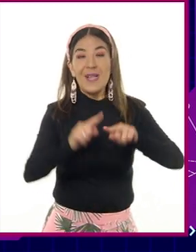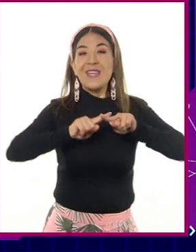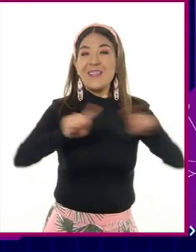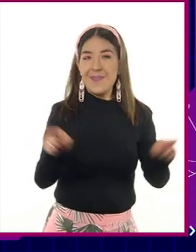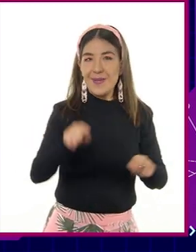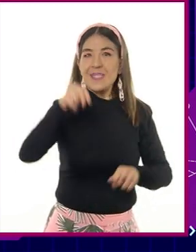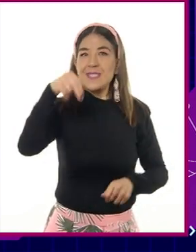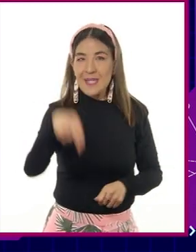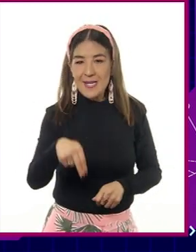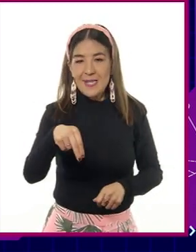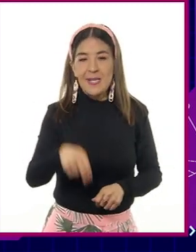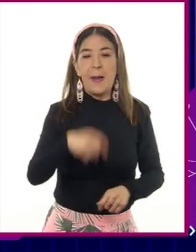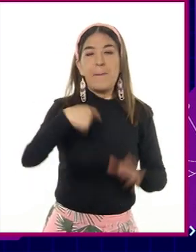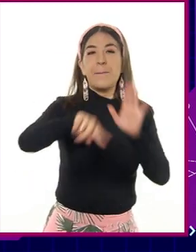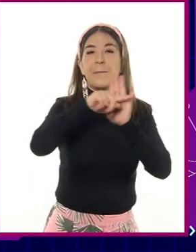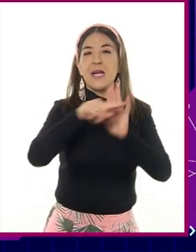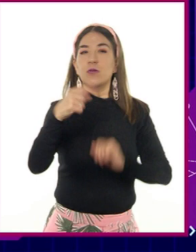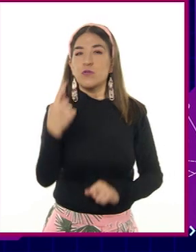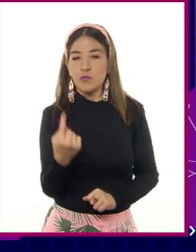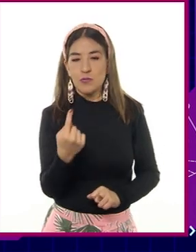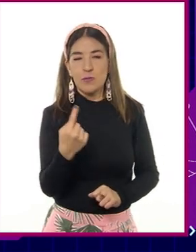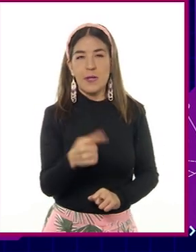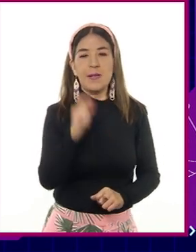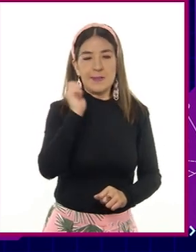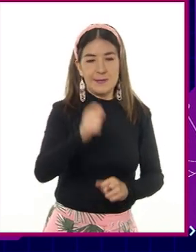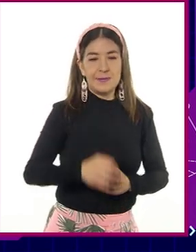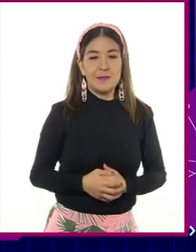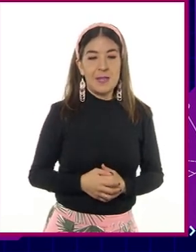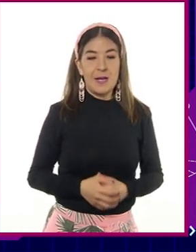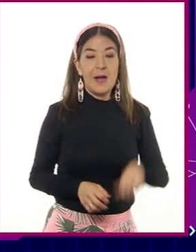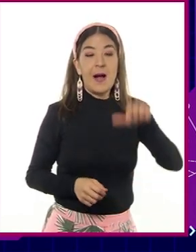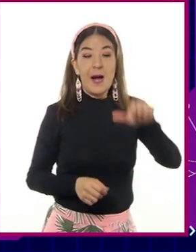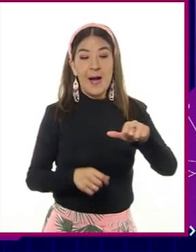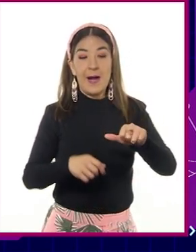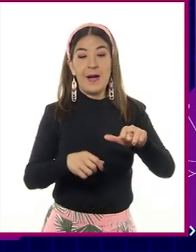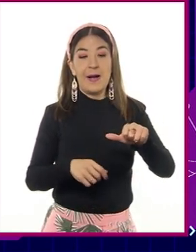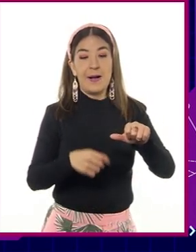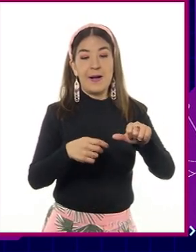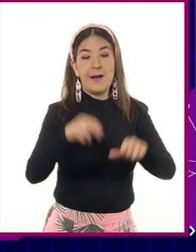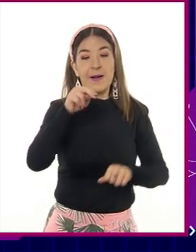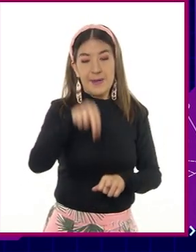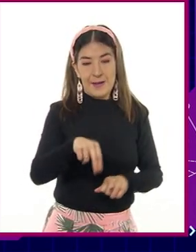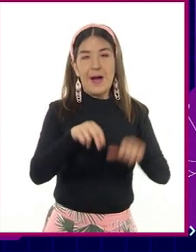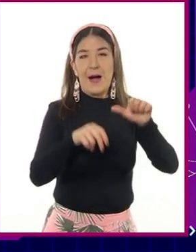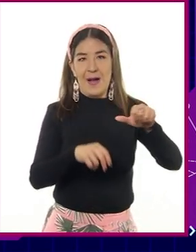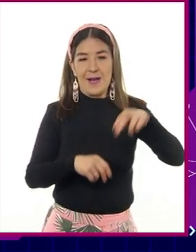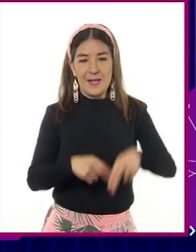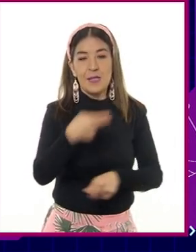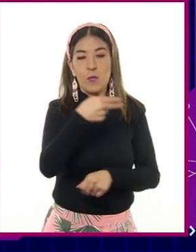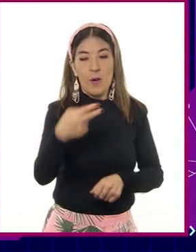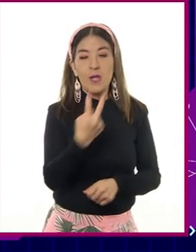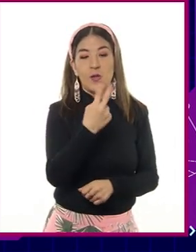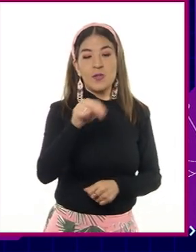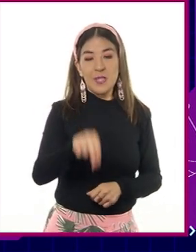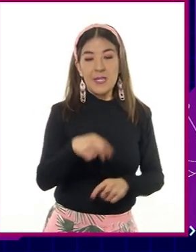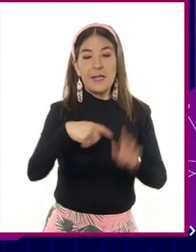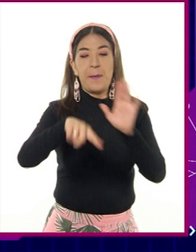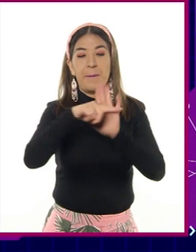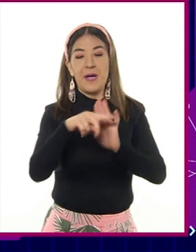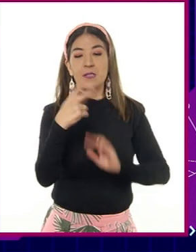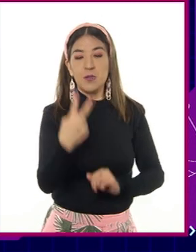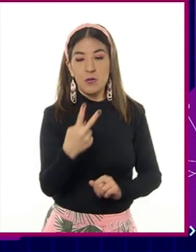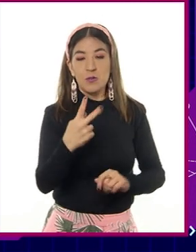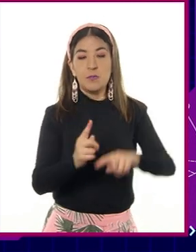n menos 1 y así obtenemos a n igual a 2n menos 2 más 2. Al simplificar